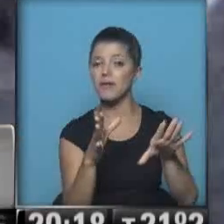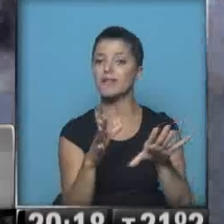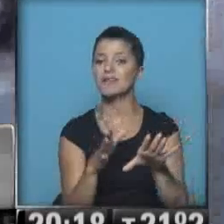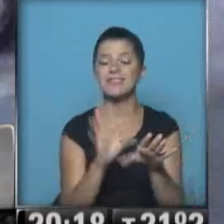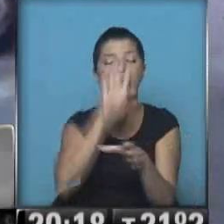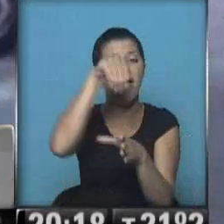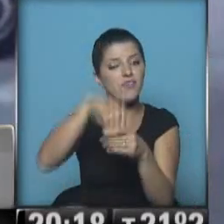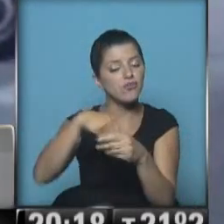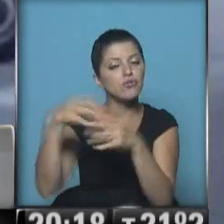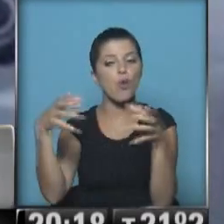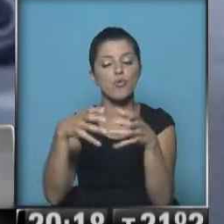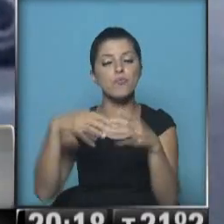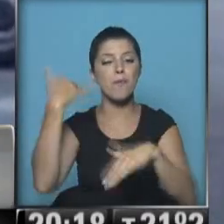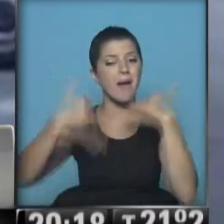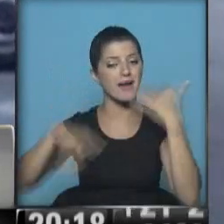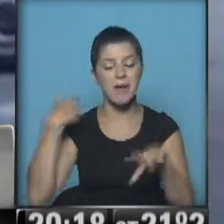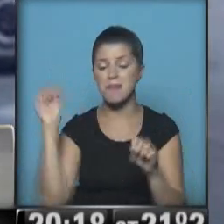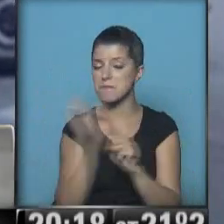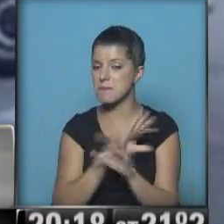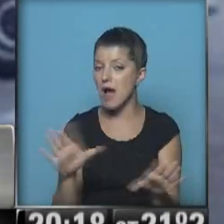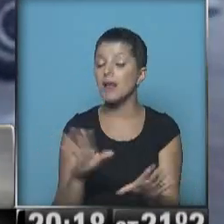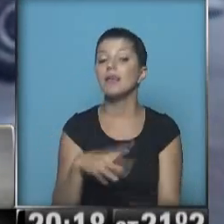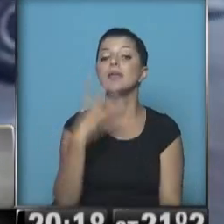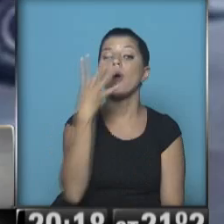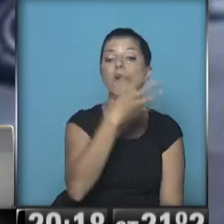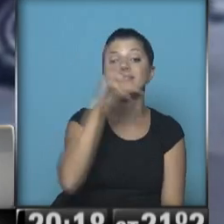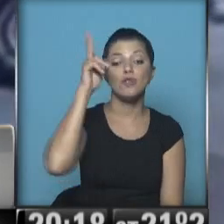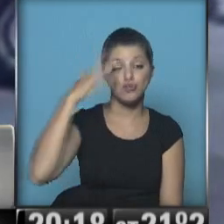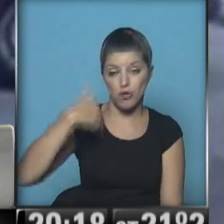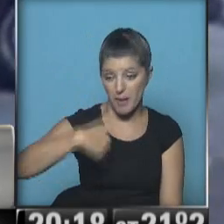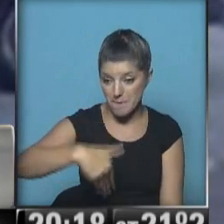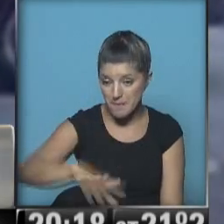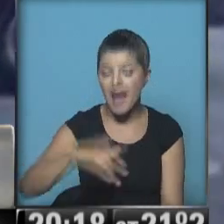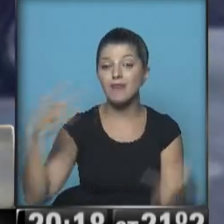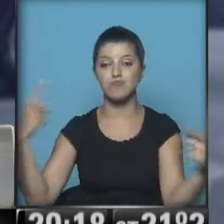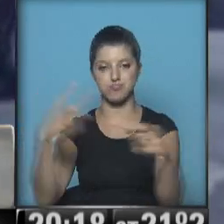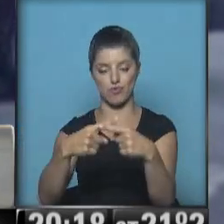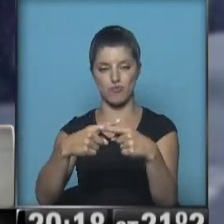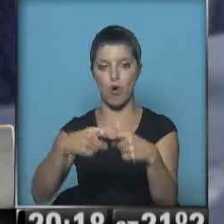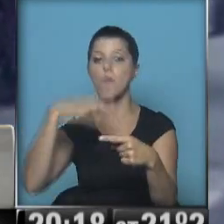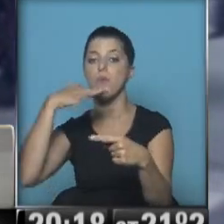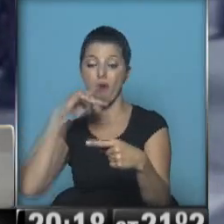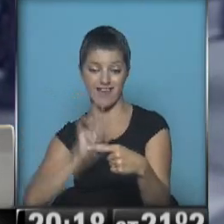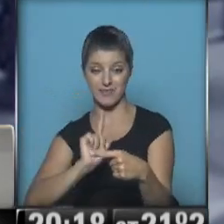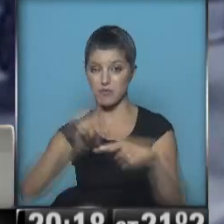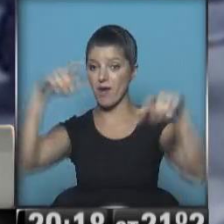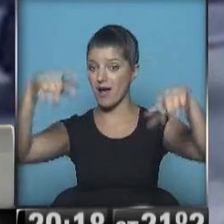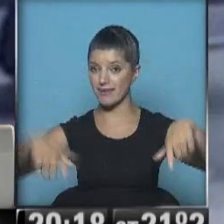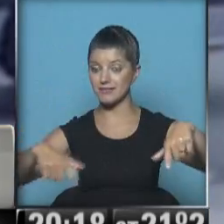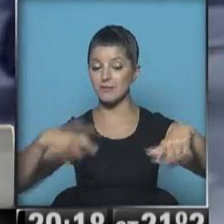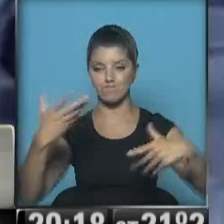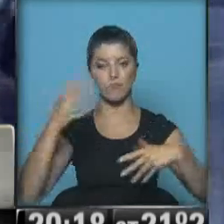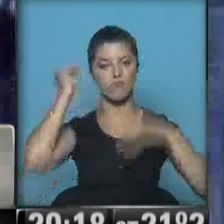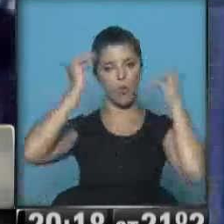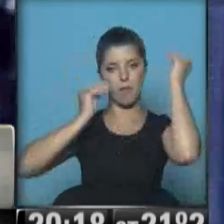tremenda la de river y a 48 horas y el superclásico en este mismo escenario preocupa